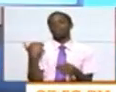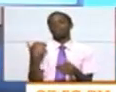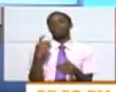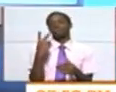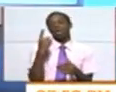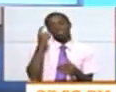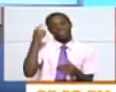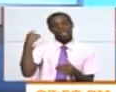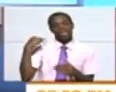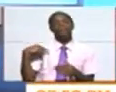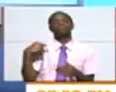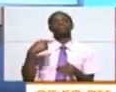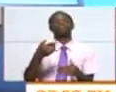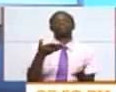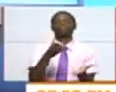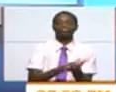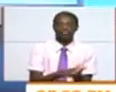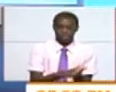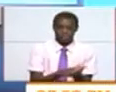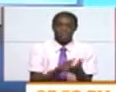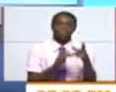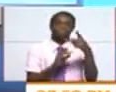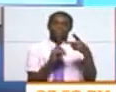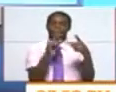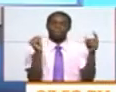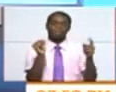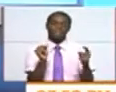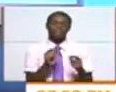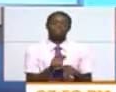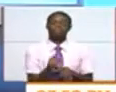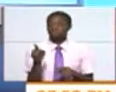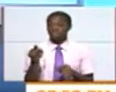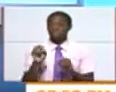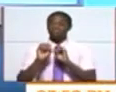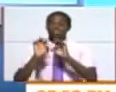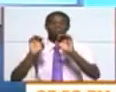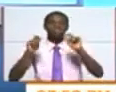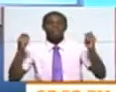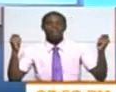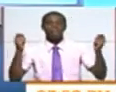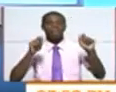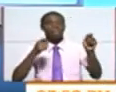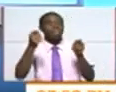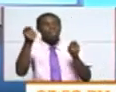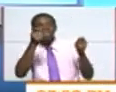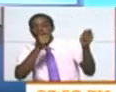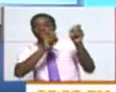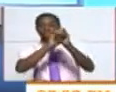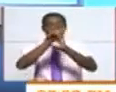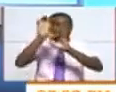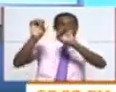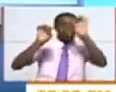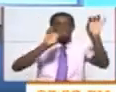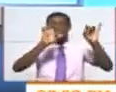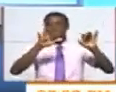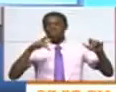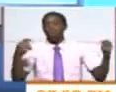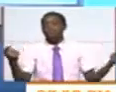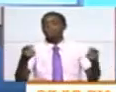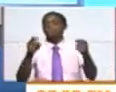horas. De esta manera se manipulan las matrices de opinión en las masas,